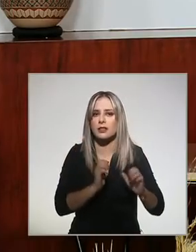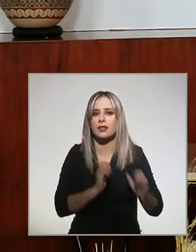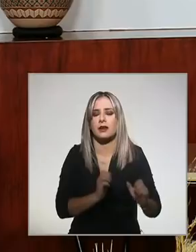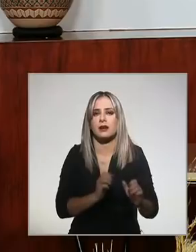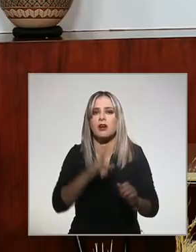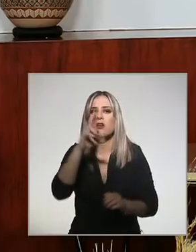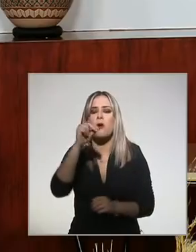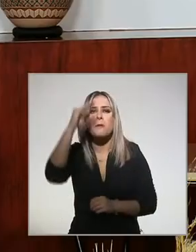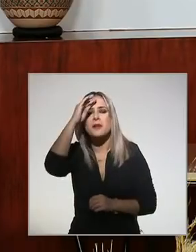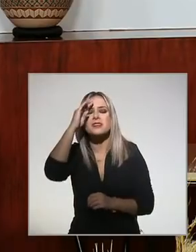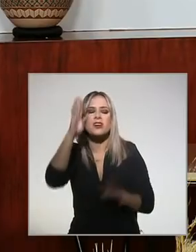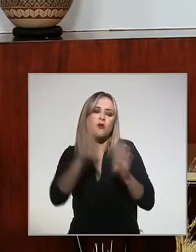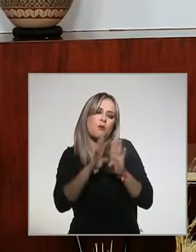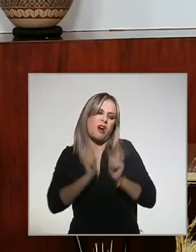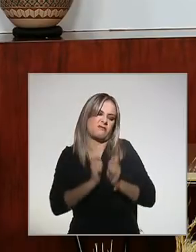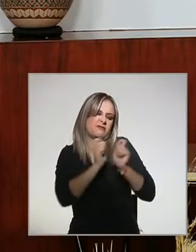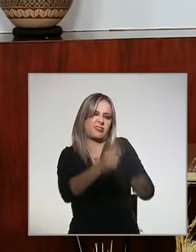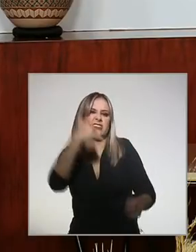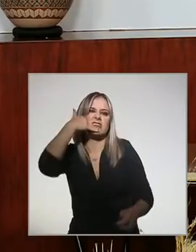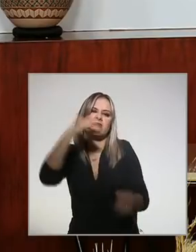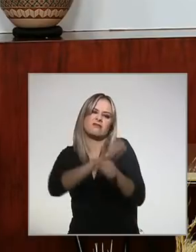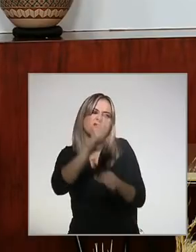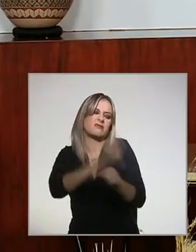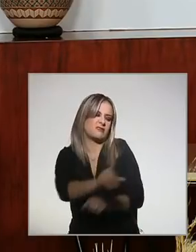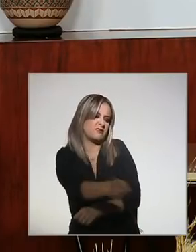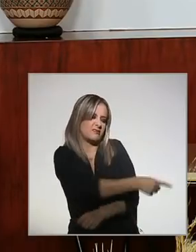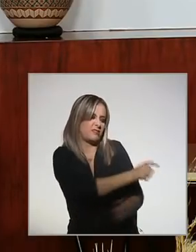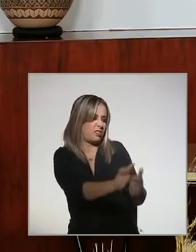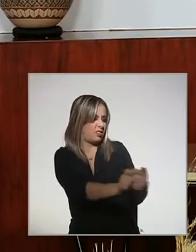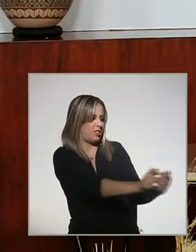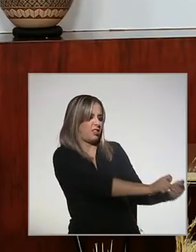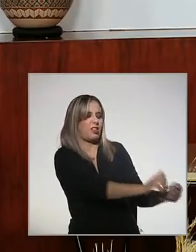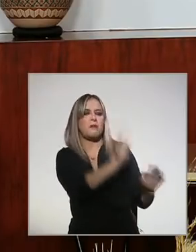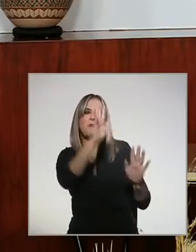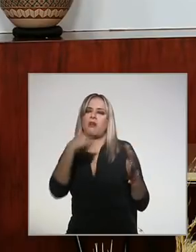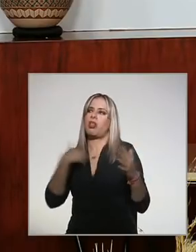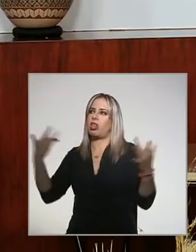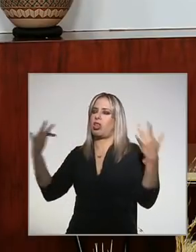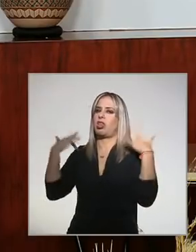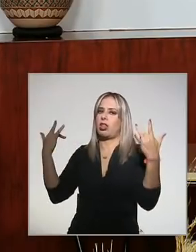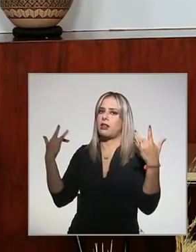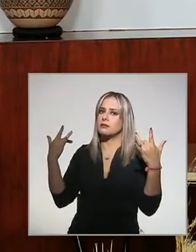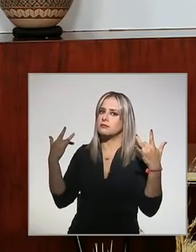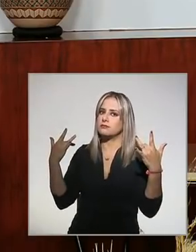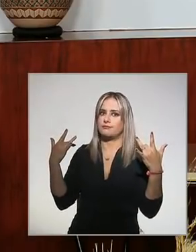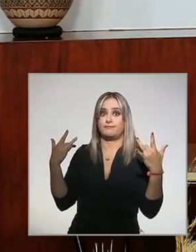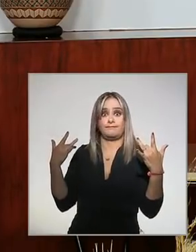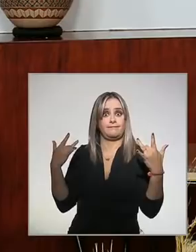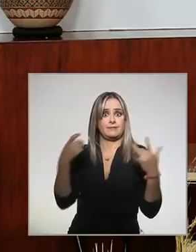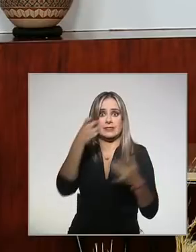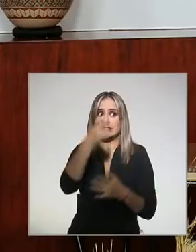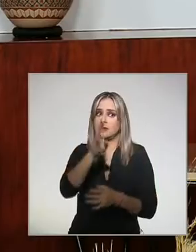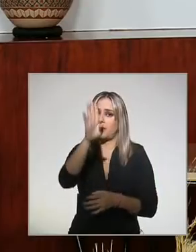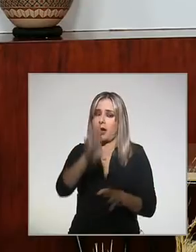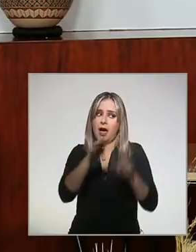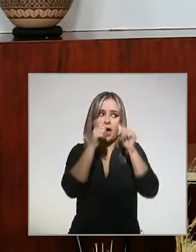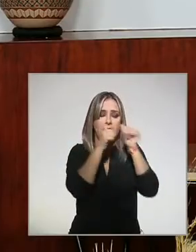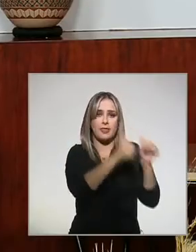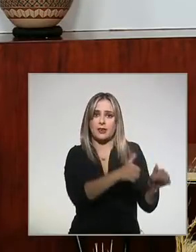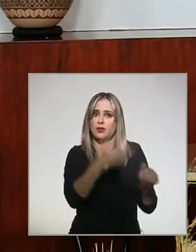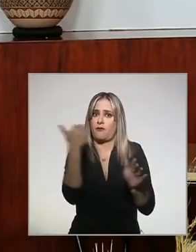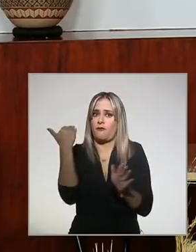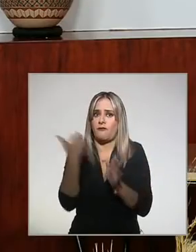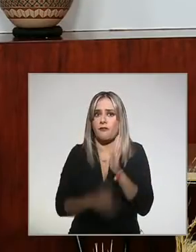disque delegar, no sería delegar, es realmente desentenderme. Es una forma de negligencia, tendría que catalogarse hasta